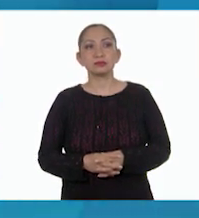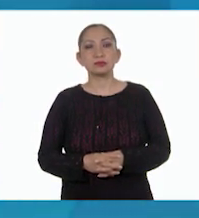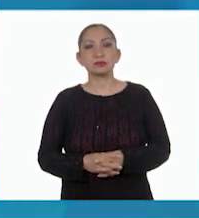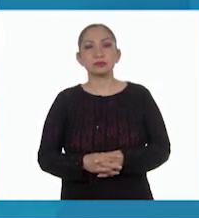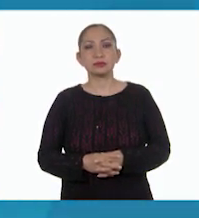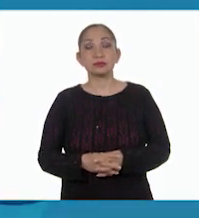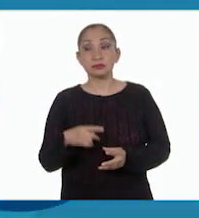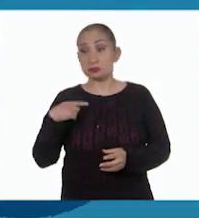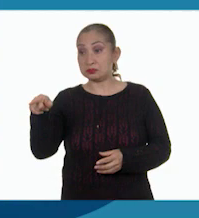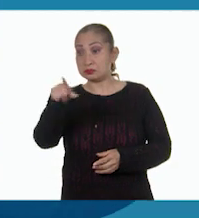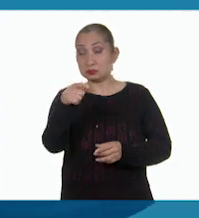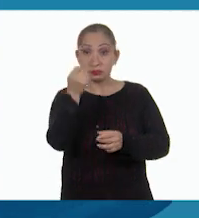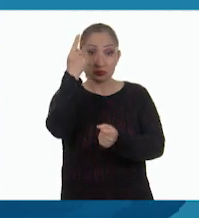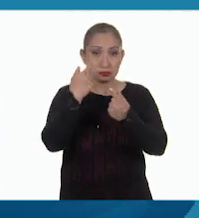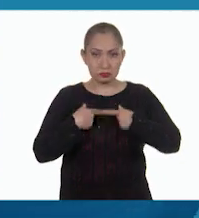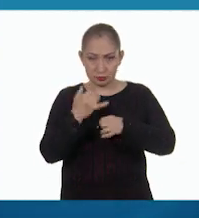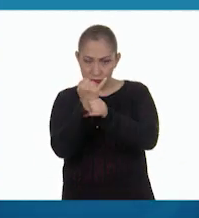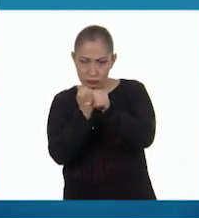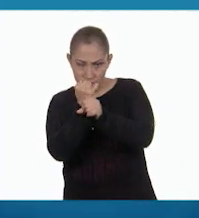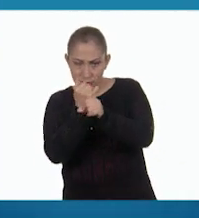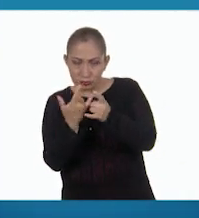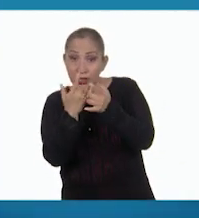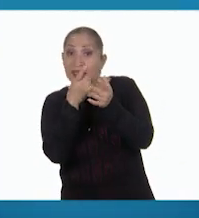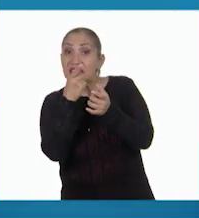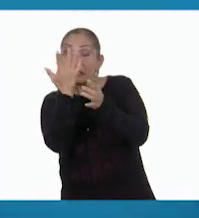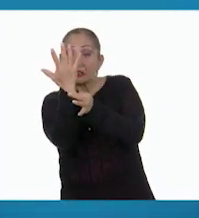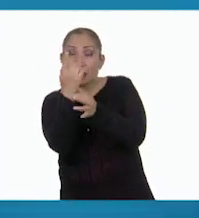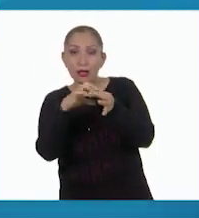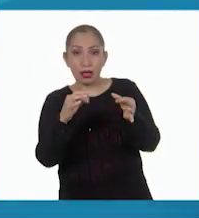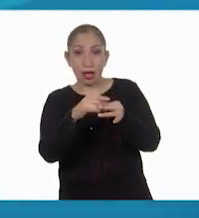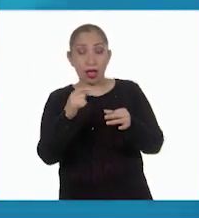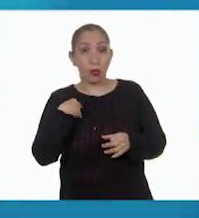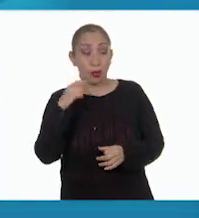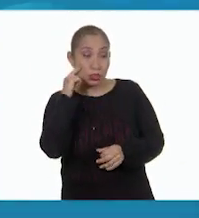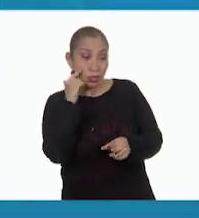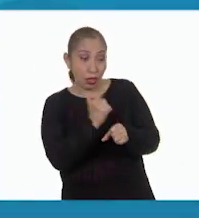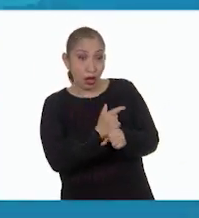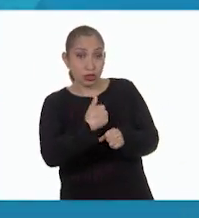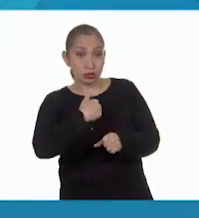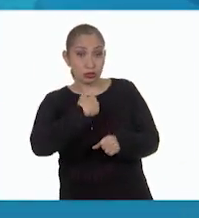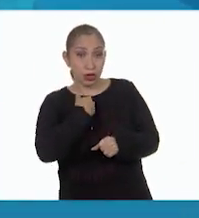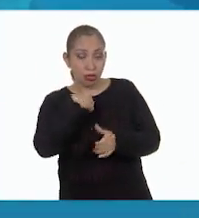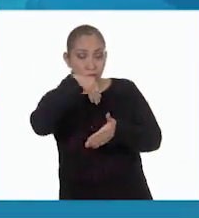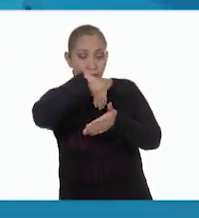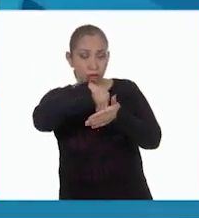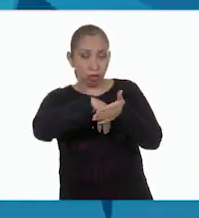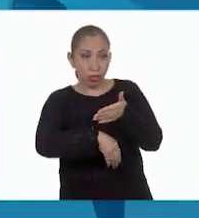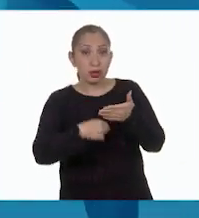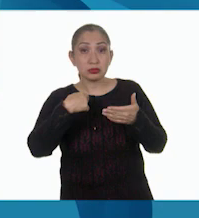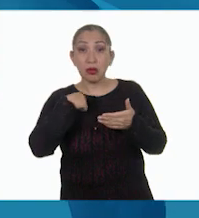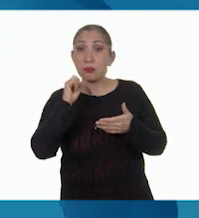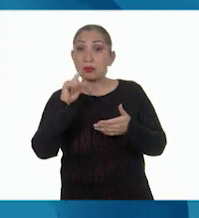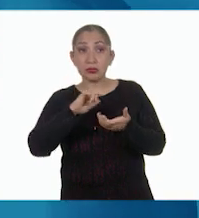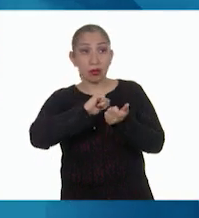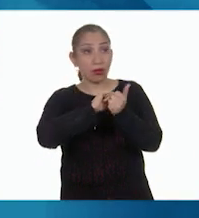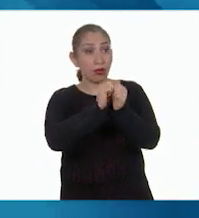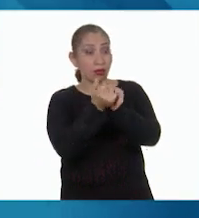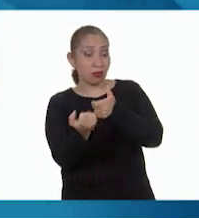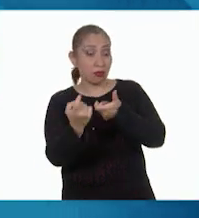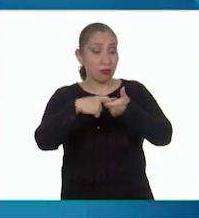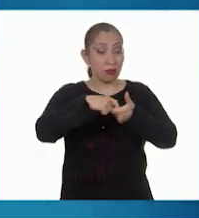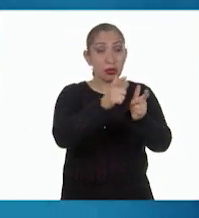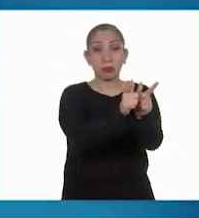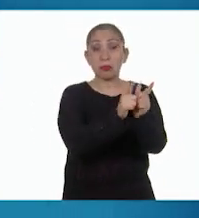Según narraron los cronistas, Aguilar contó que en mi caída hacia la degradación había acabado por formar parte de la sociedad